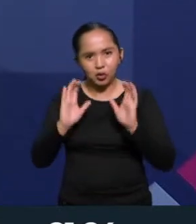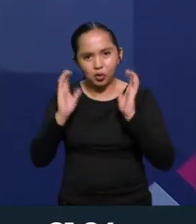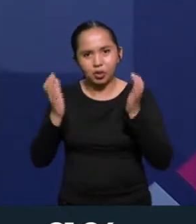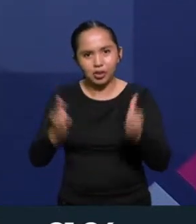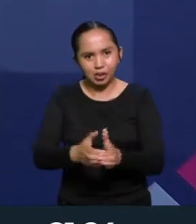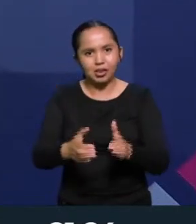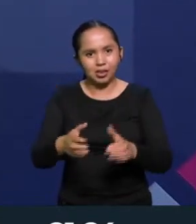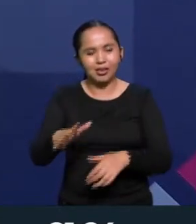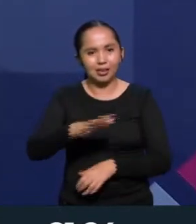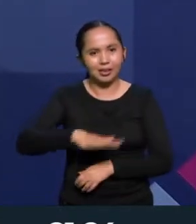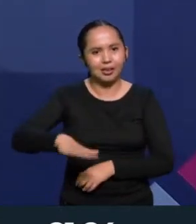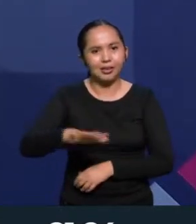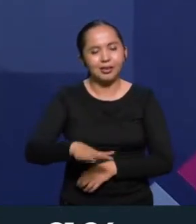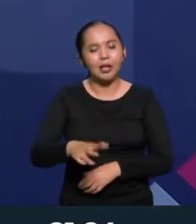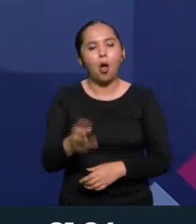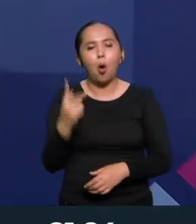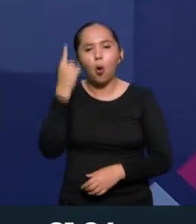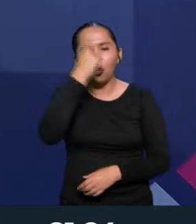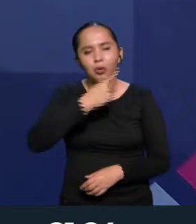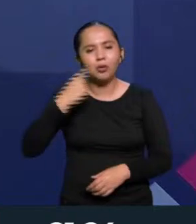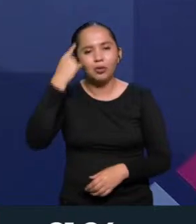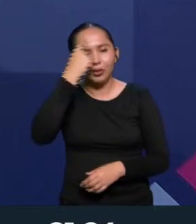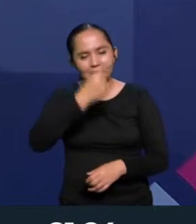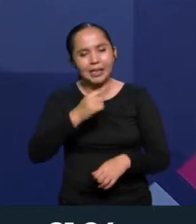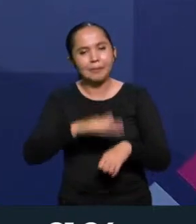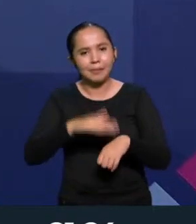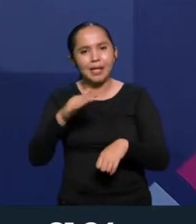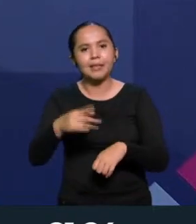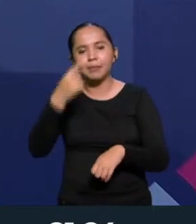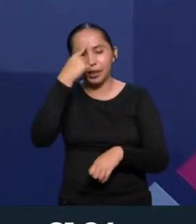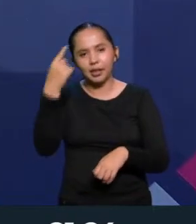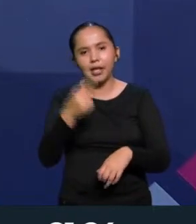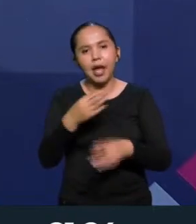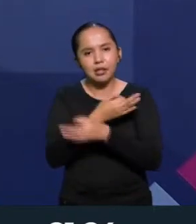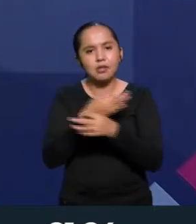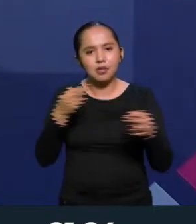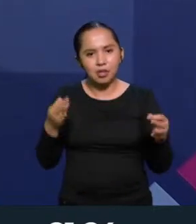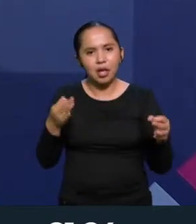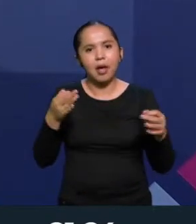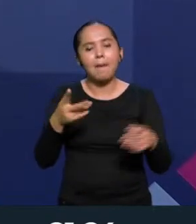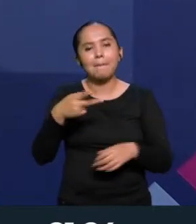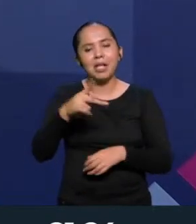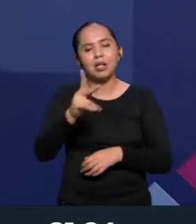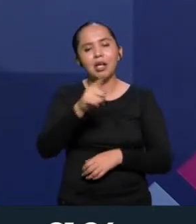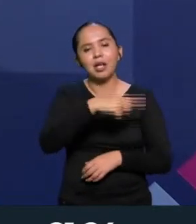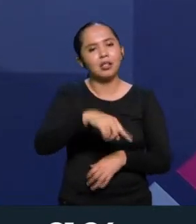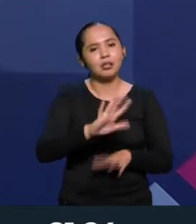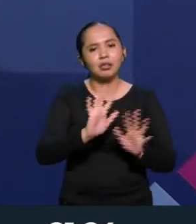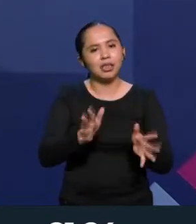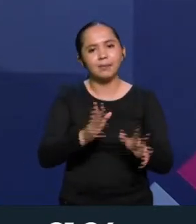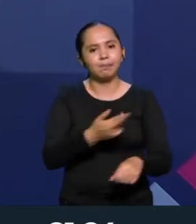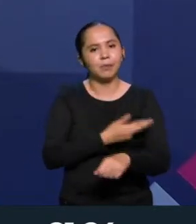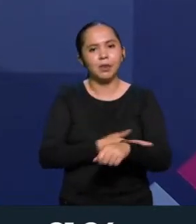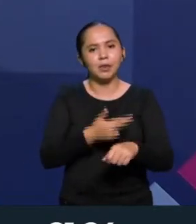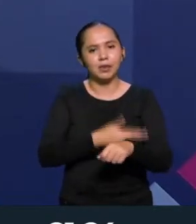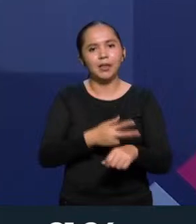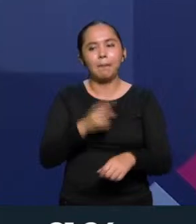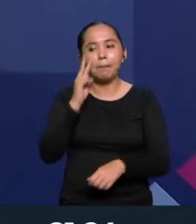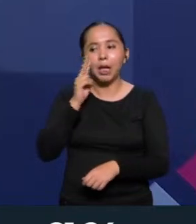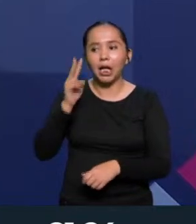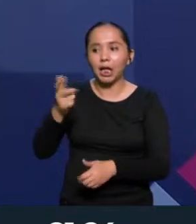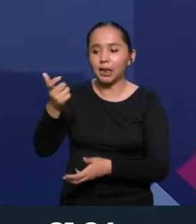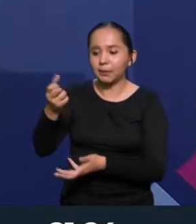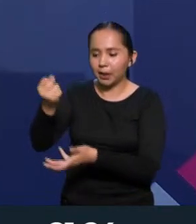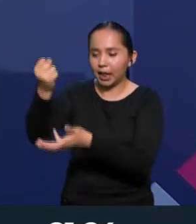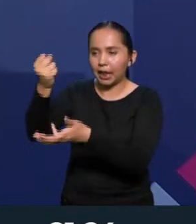esto duró unas horas en publicarse en el Diario Oficial, pero ellos ya lo tenían preparado en cuanto vieron que había números en el